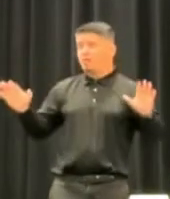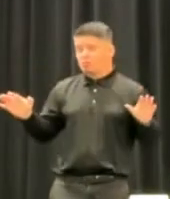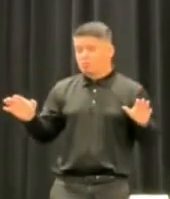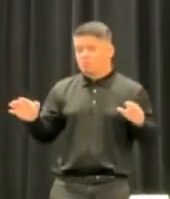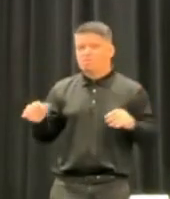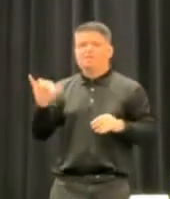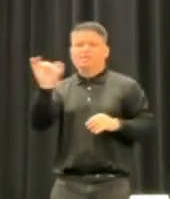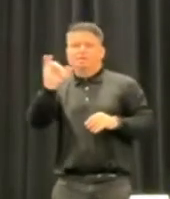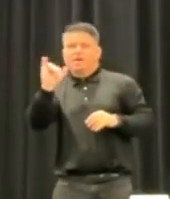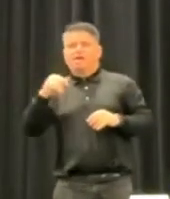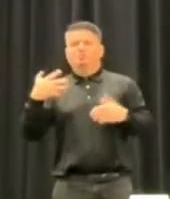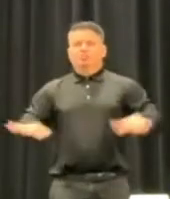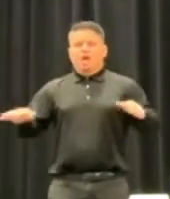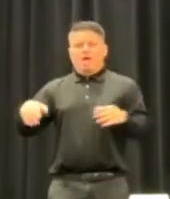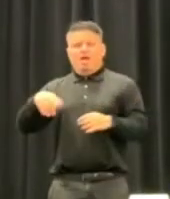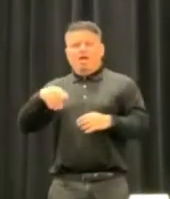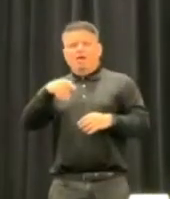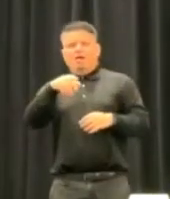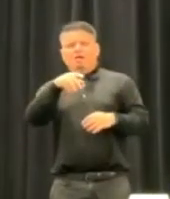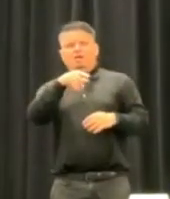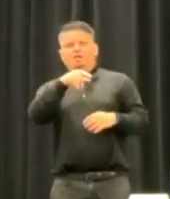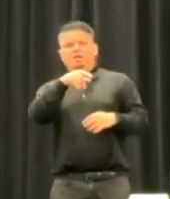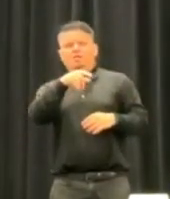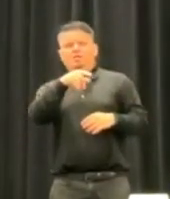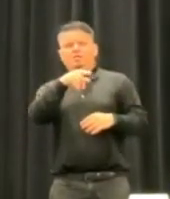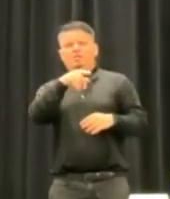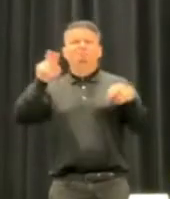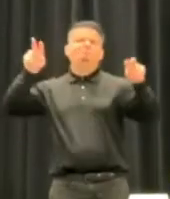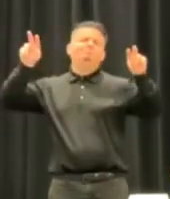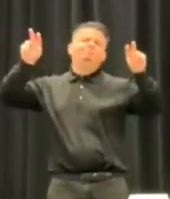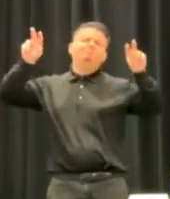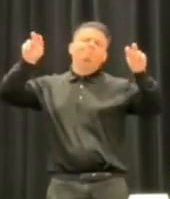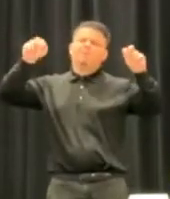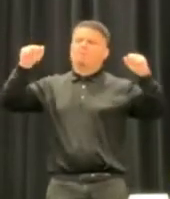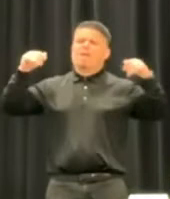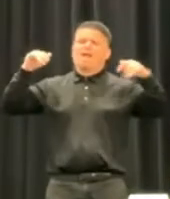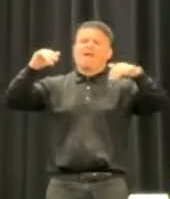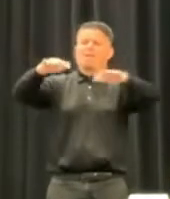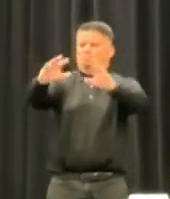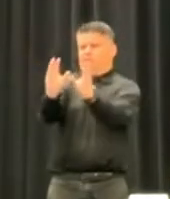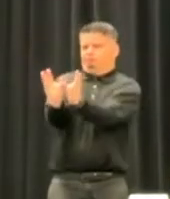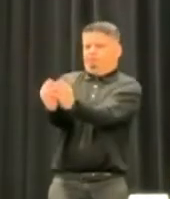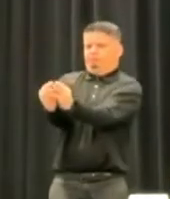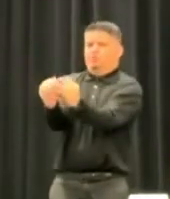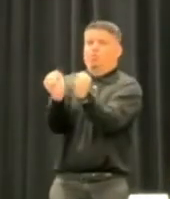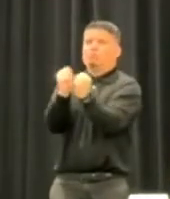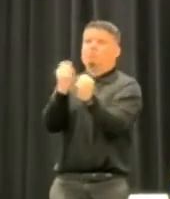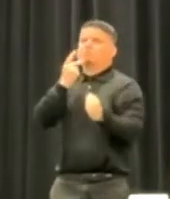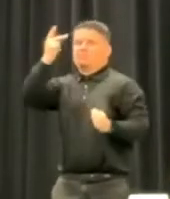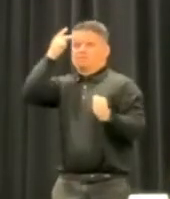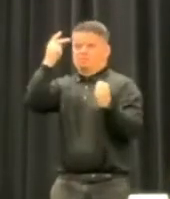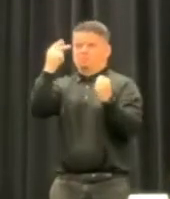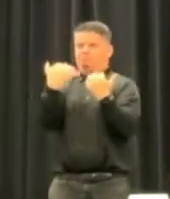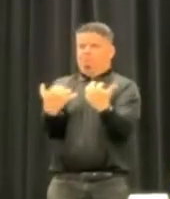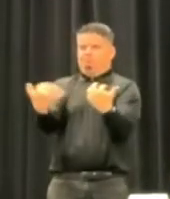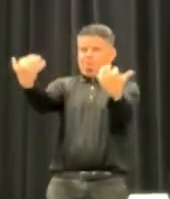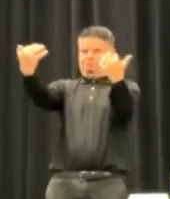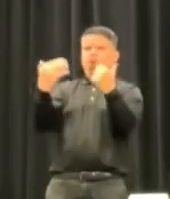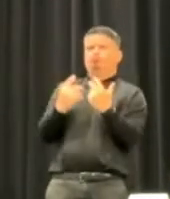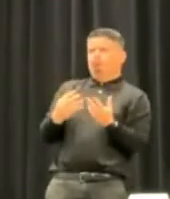la asamblea que es bien importante entre padres y maestros paralelamente se están llevando a cabo